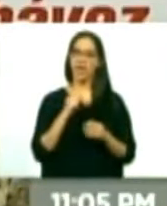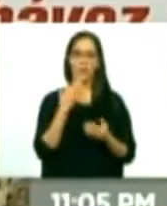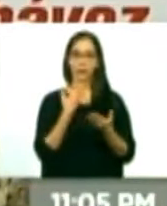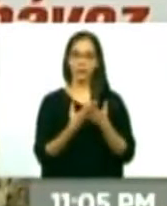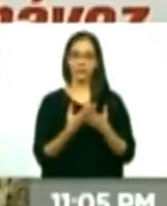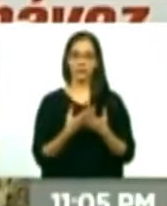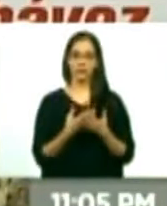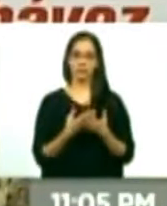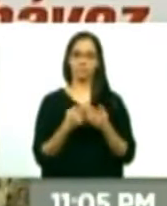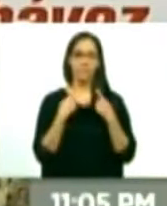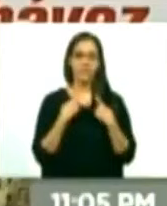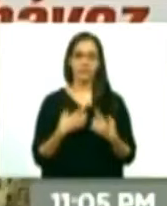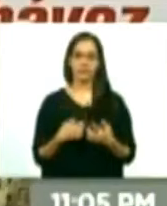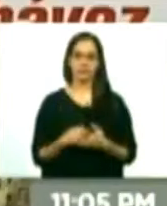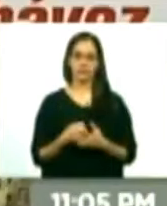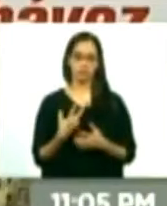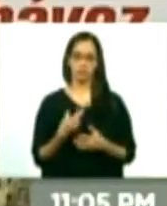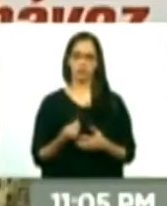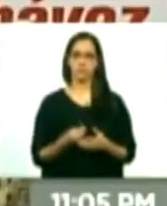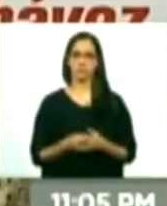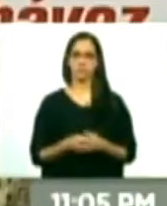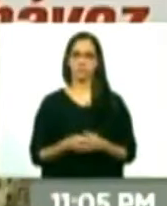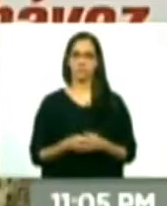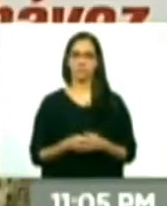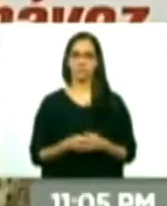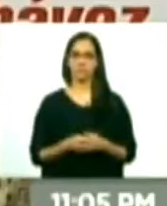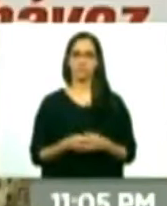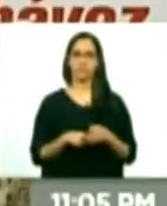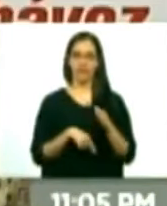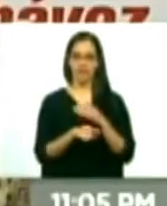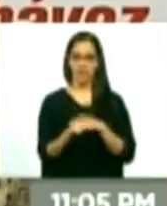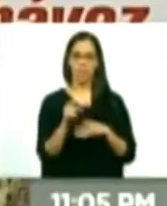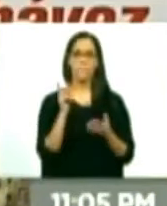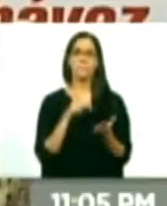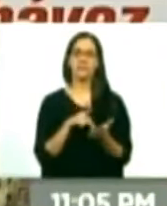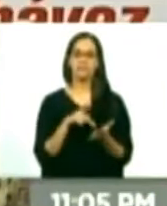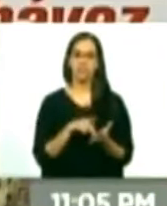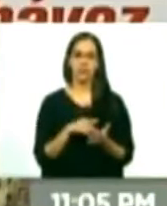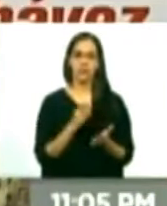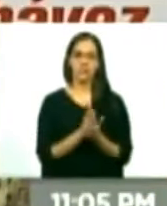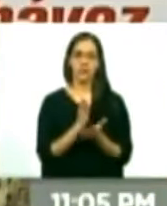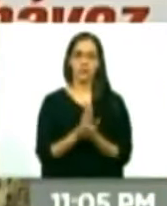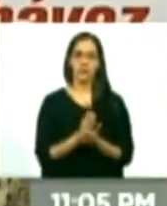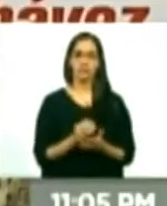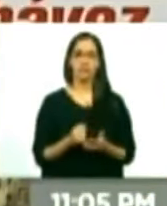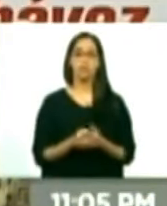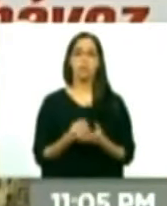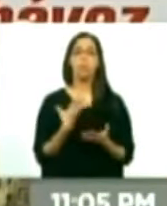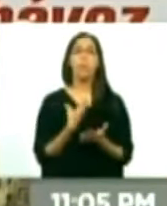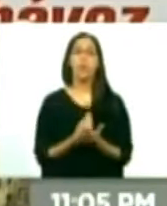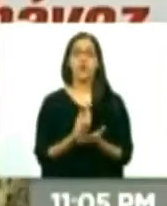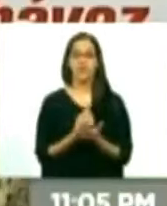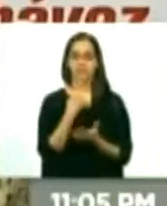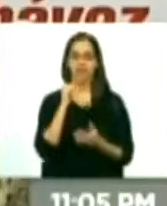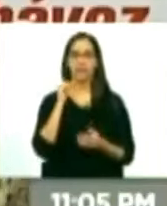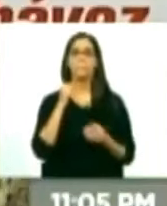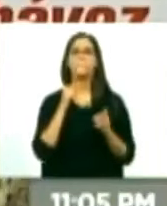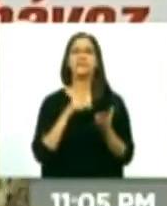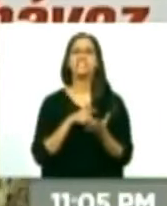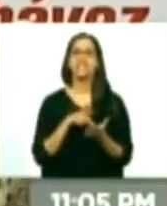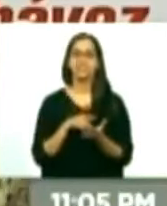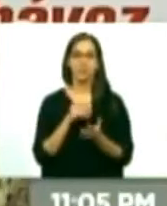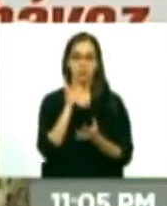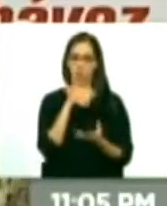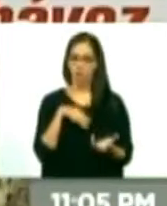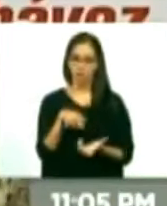pasar. No la vamos a dejar pasar. Diremos presente, como siempre lo hemos dicho. Monagas dirá presente, no tengo